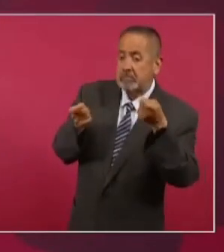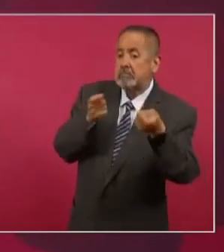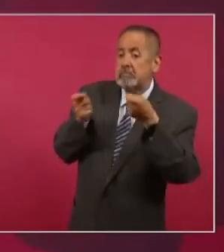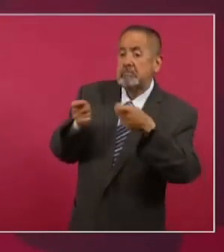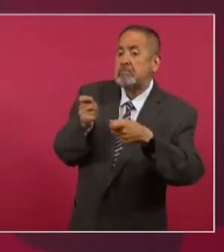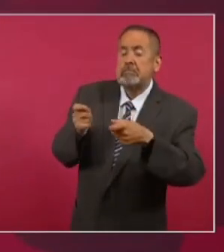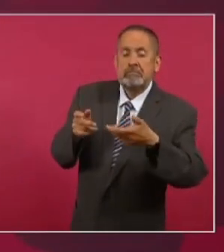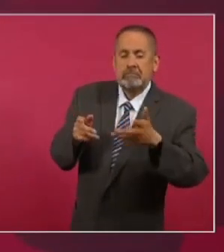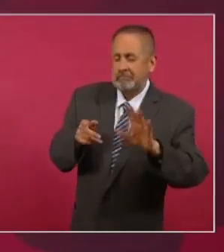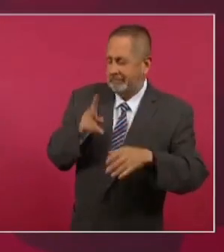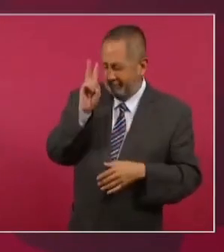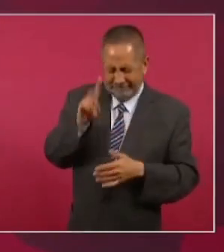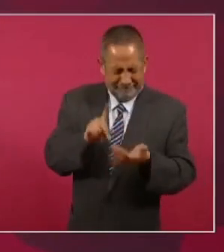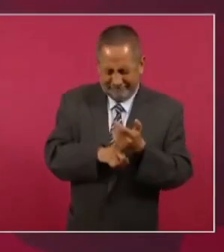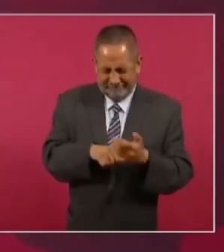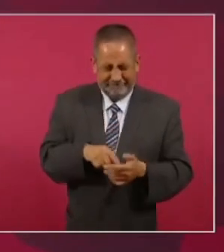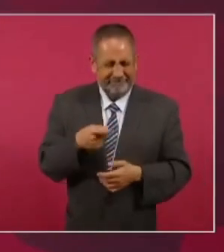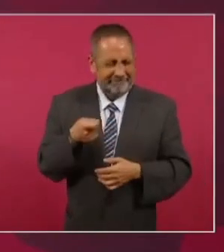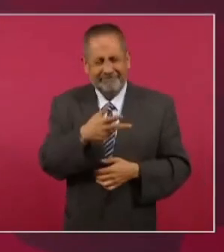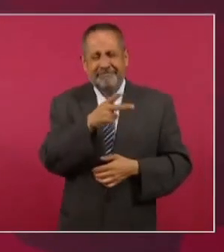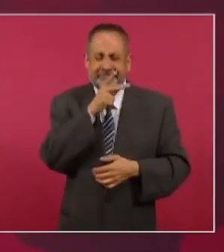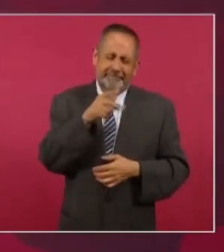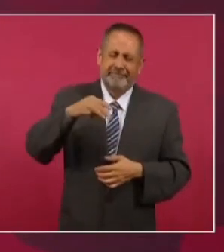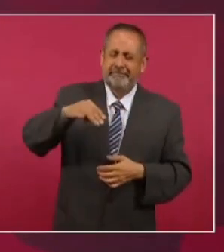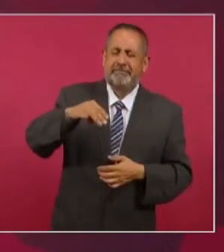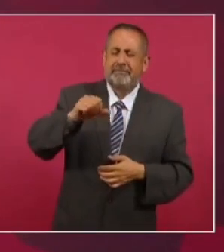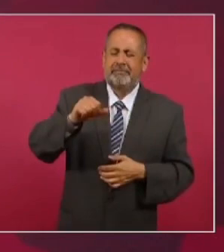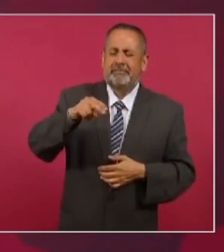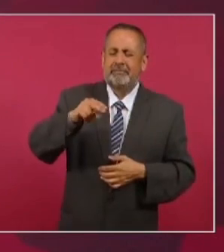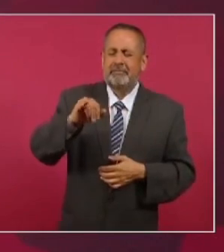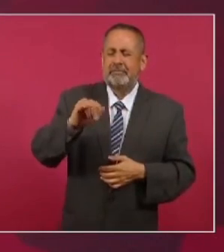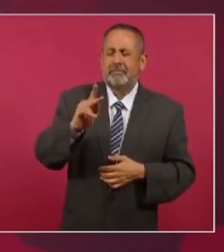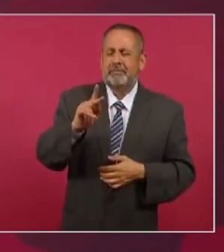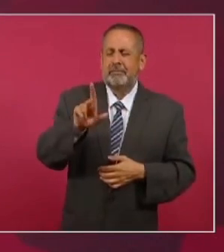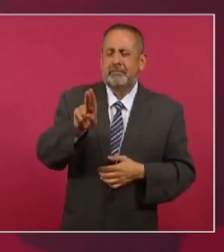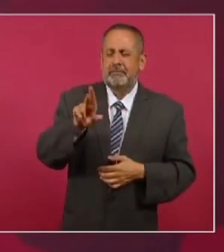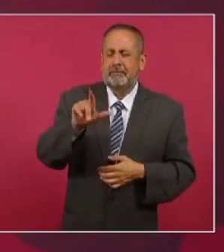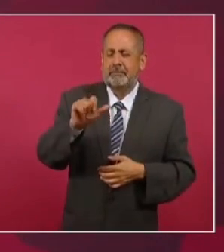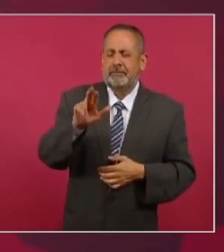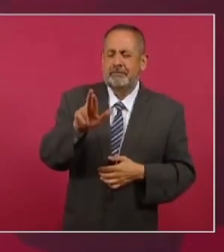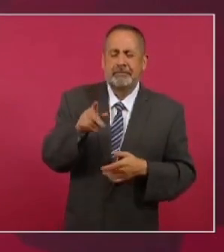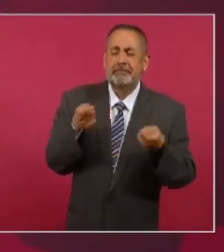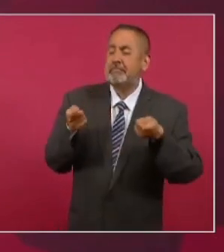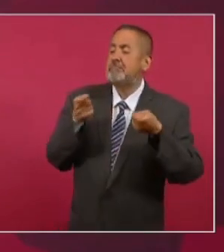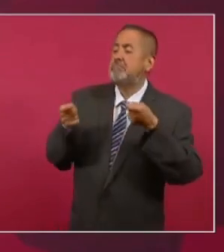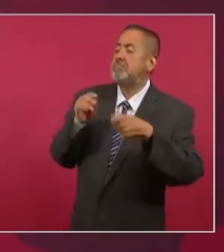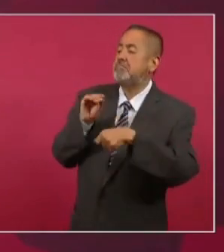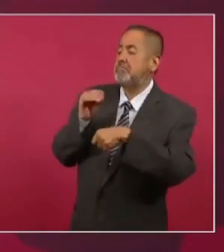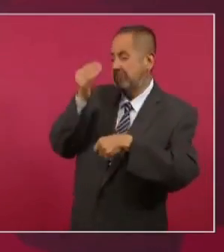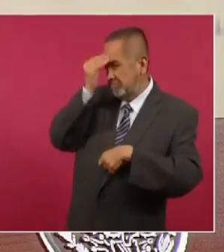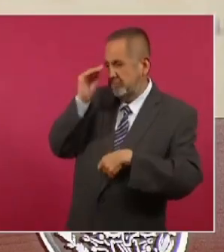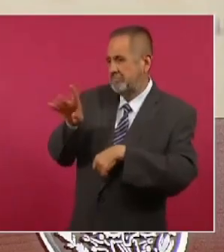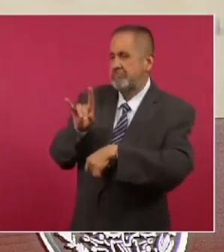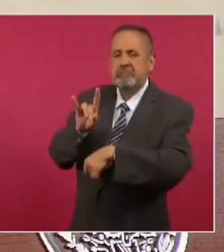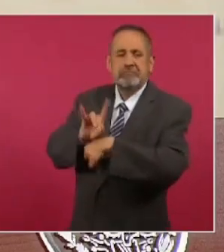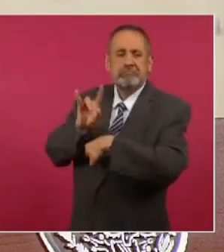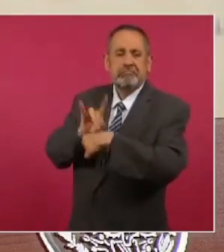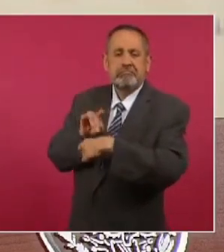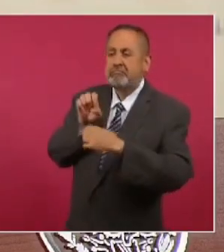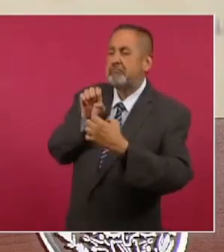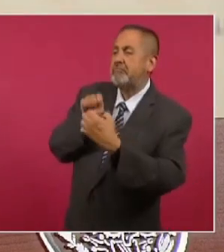pura y vil manipulación lo que sucede es que